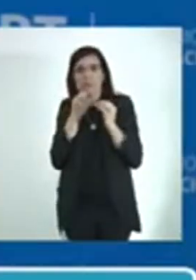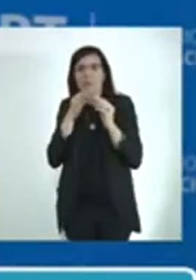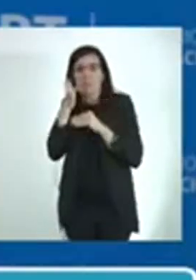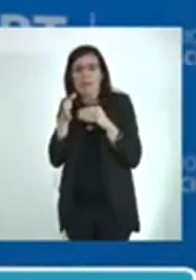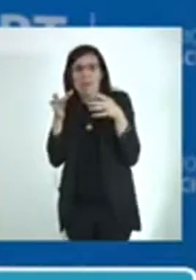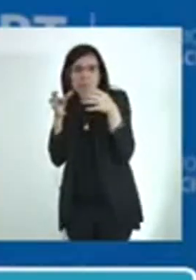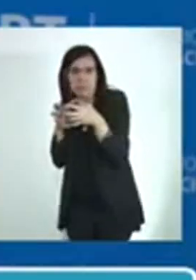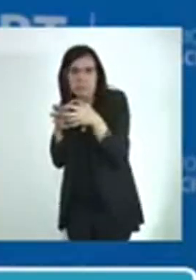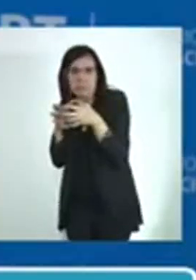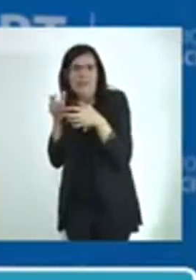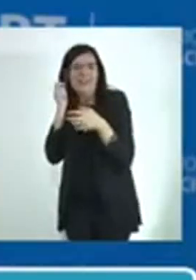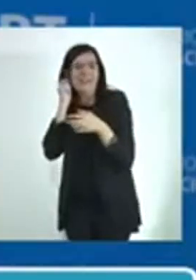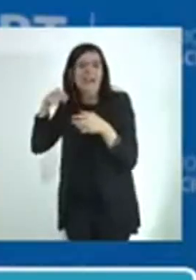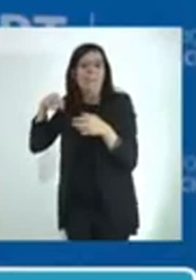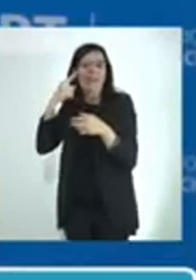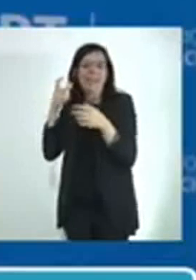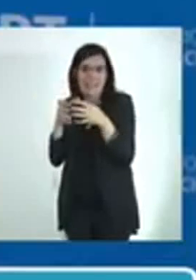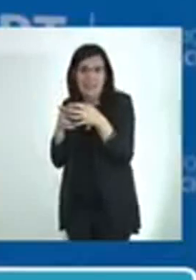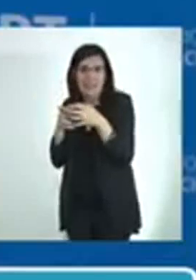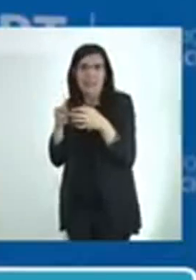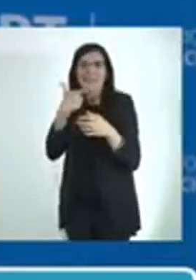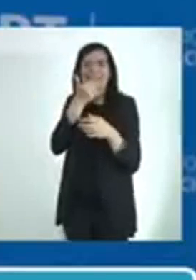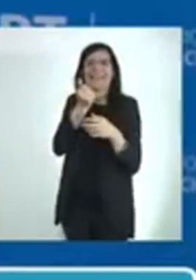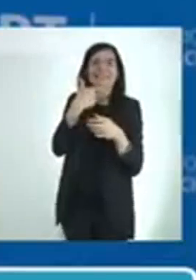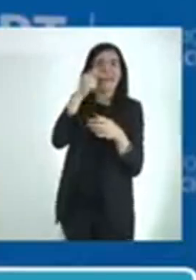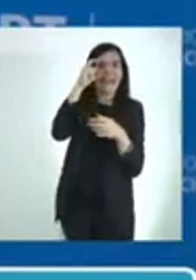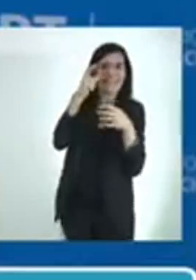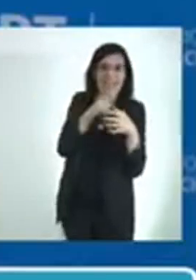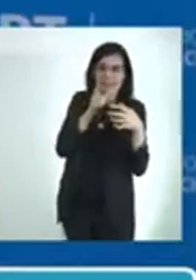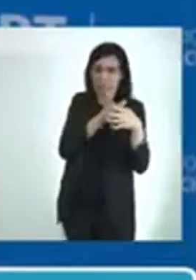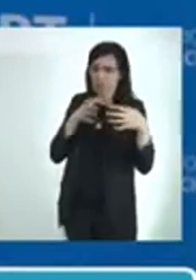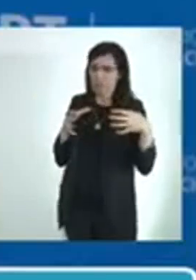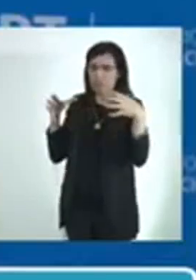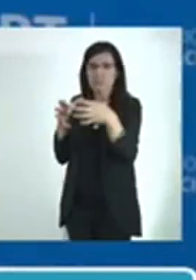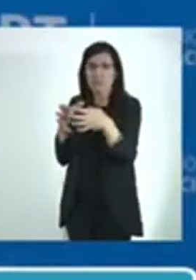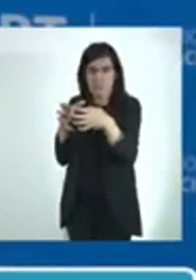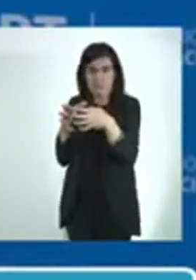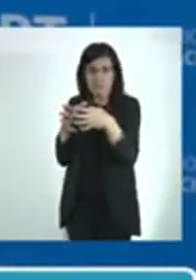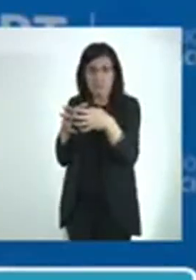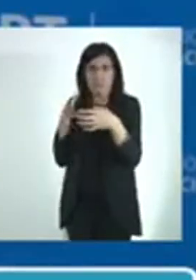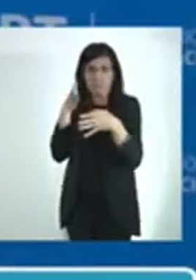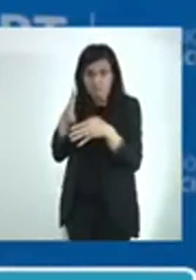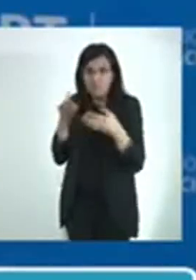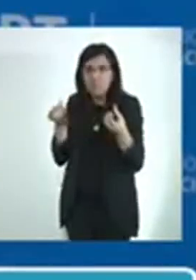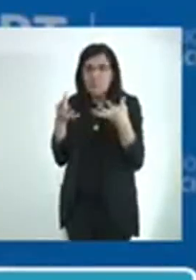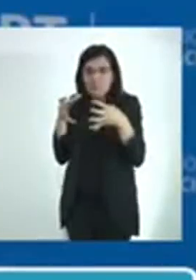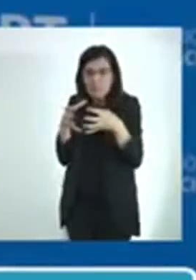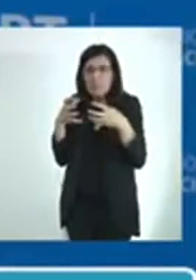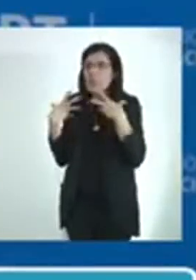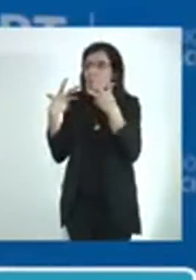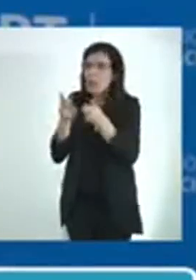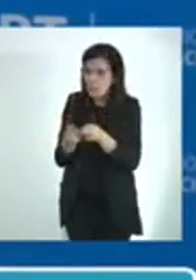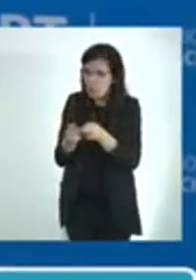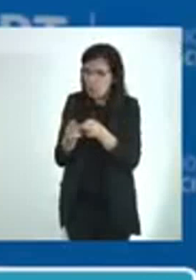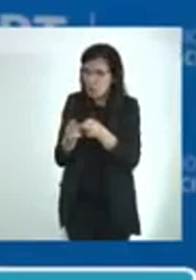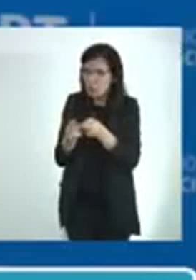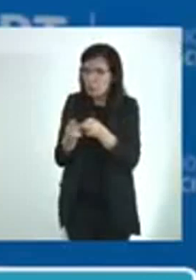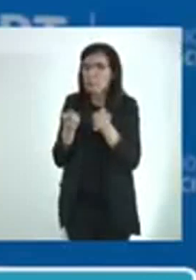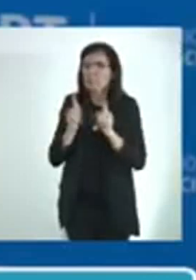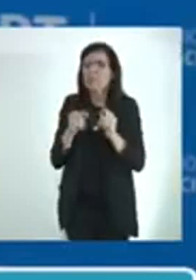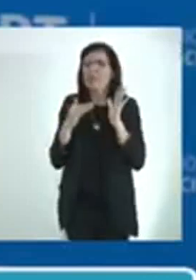pero a la vez también... La aplicación de la ESI depende de la formación docente, o sea, el docente que se ha capacitado, que ha hecho